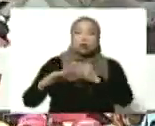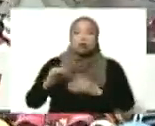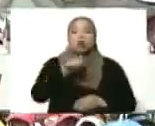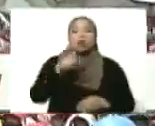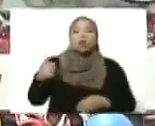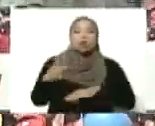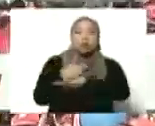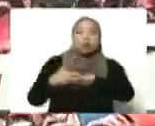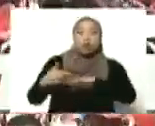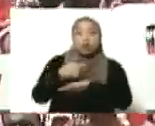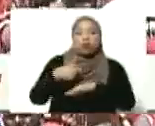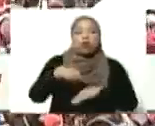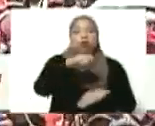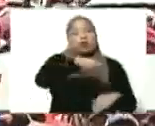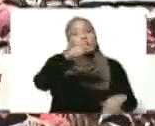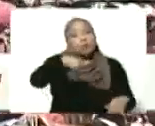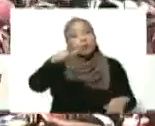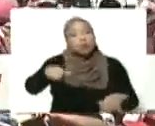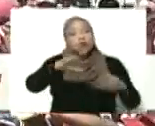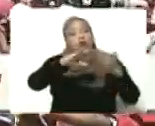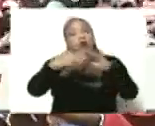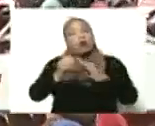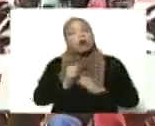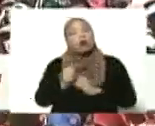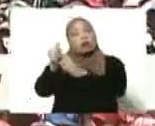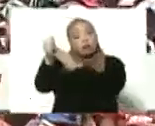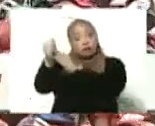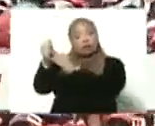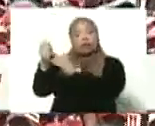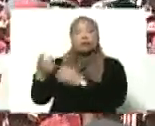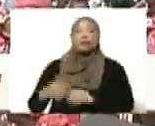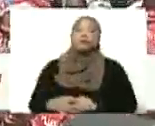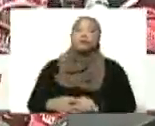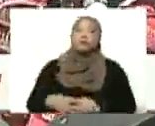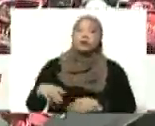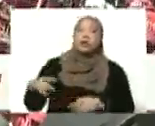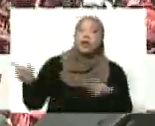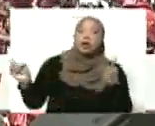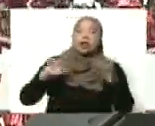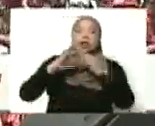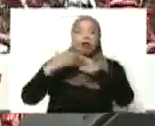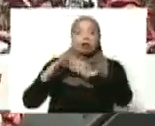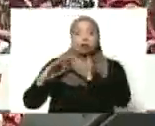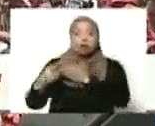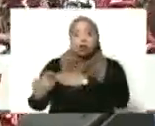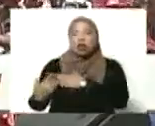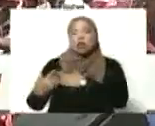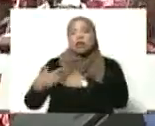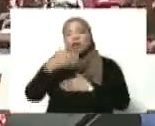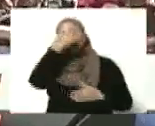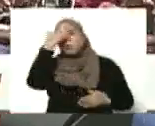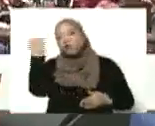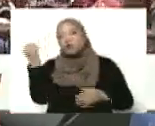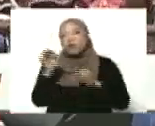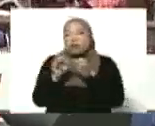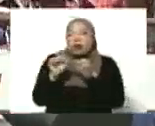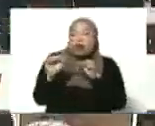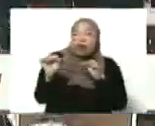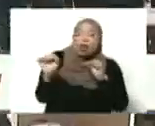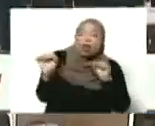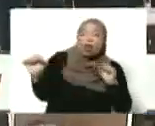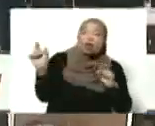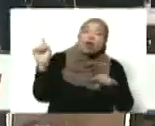poder popular, el partido para gobernar ahí, en lo pequeño, en los sitios donde nadie se acuerda a veces.